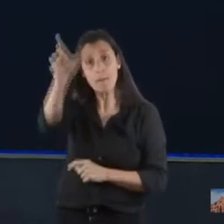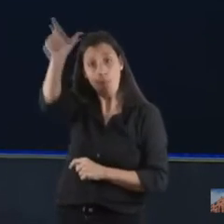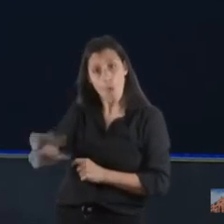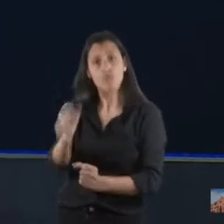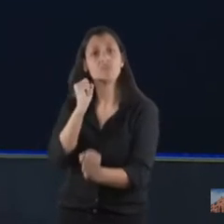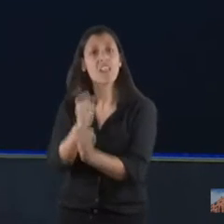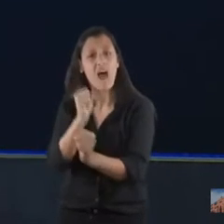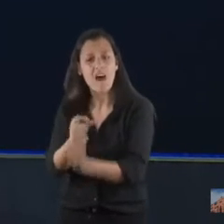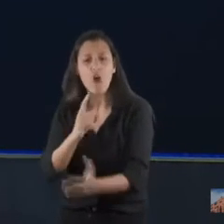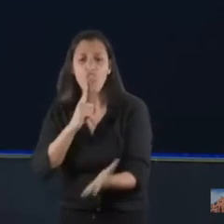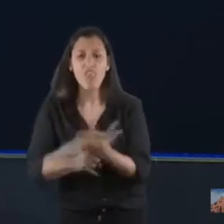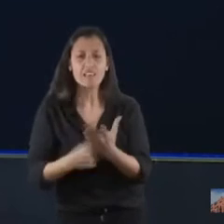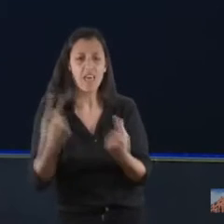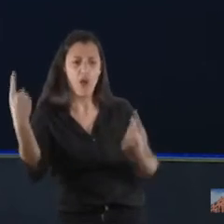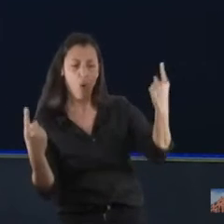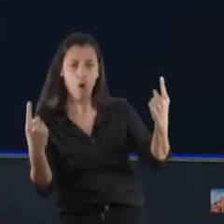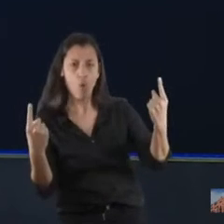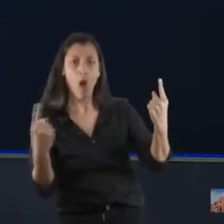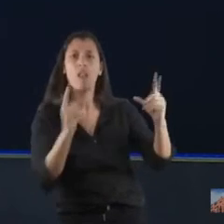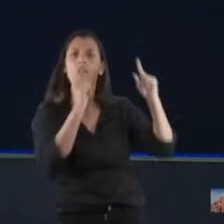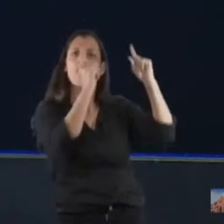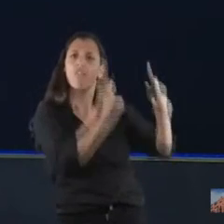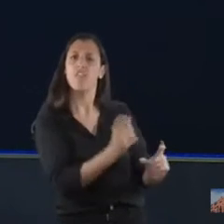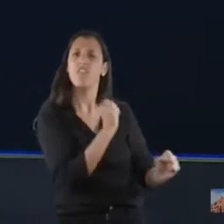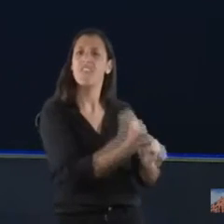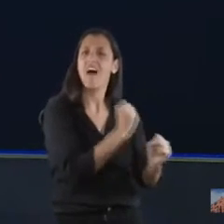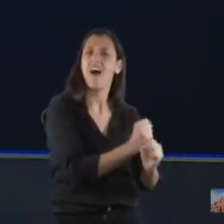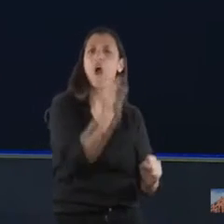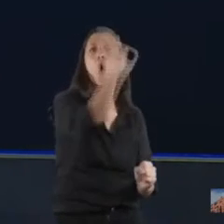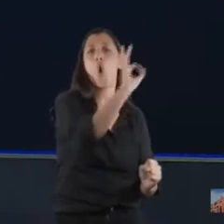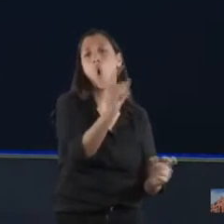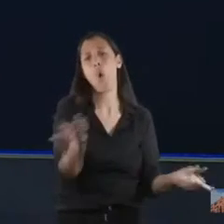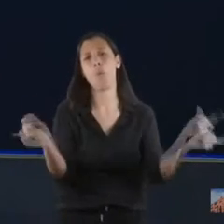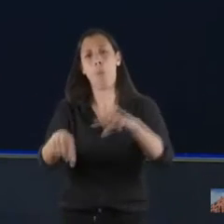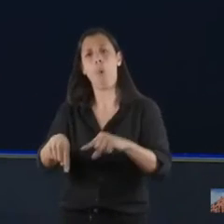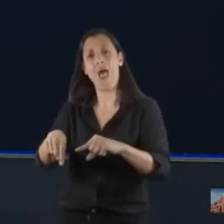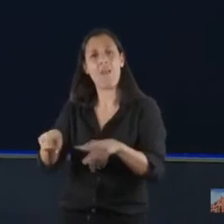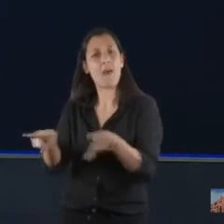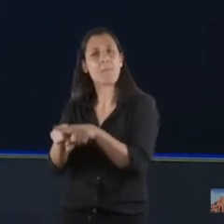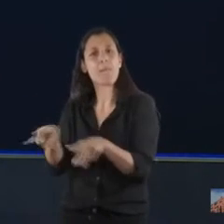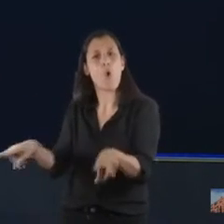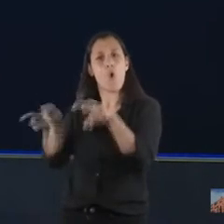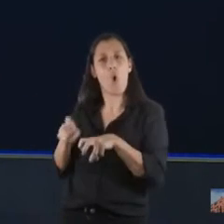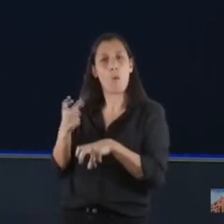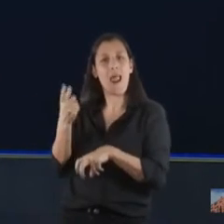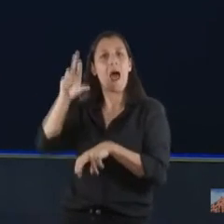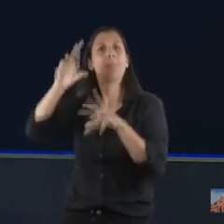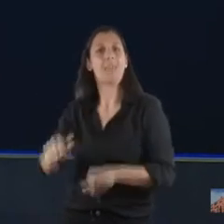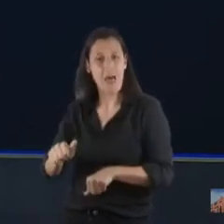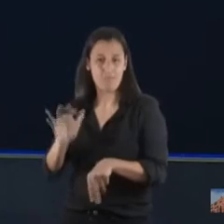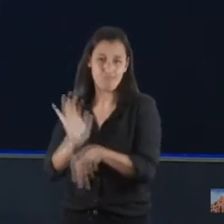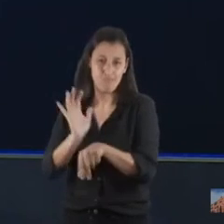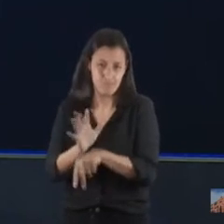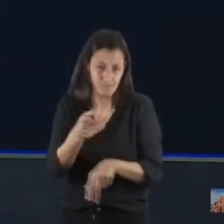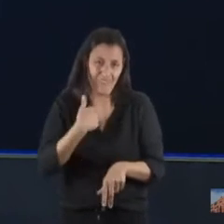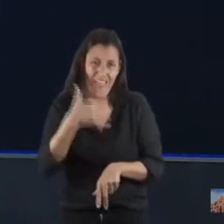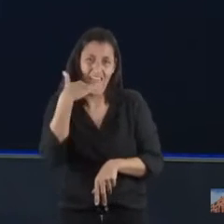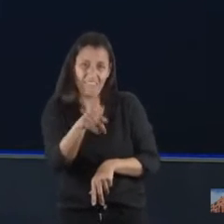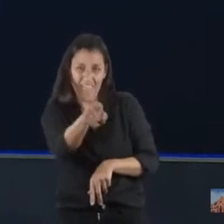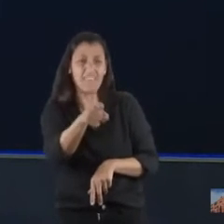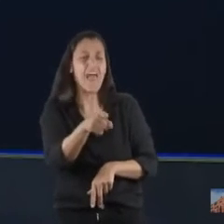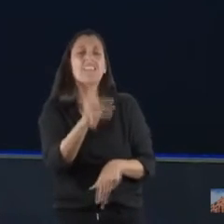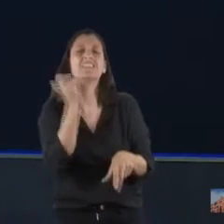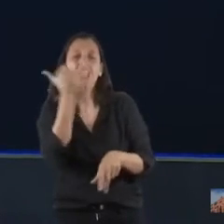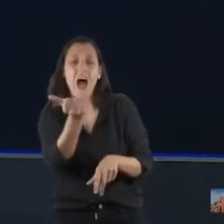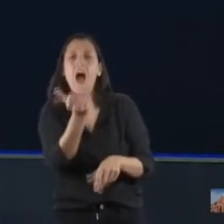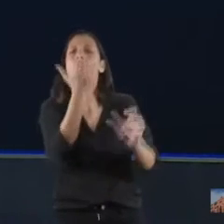que optar si se queda en el trabajo o si vuelve al plan entendiendo que tener el beneficio de trabajo registrado con